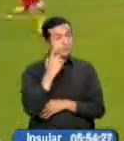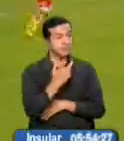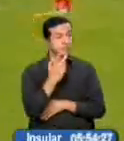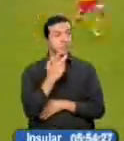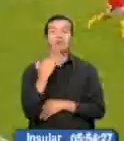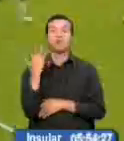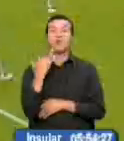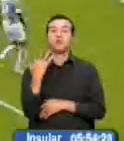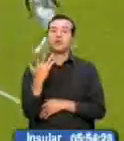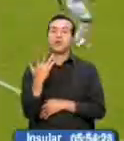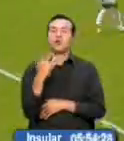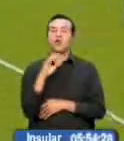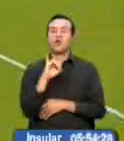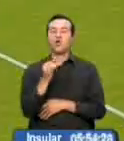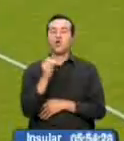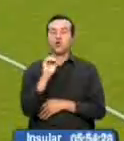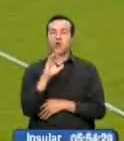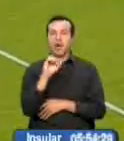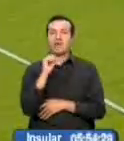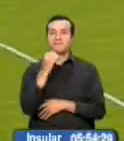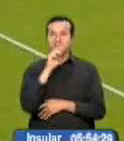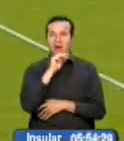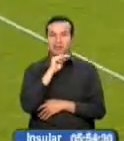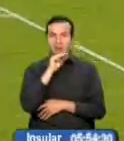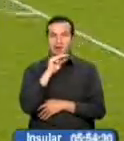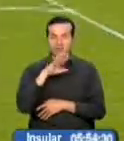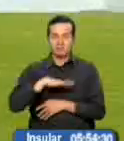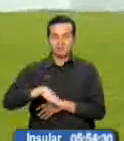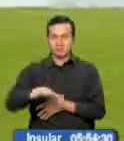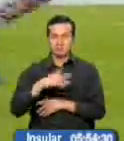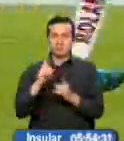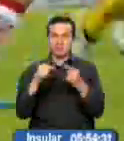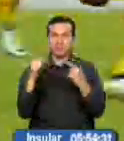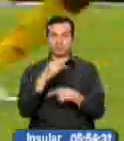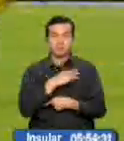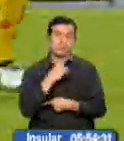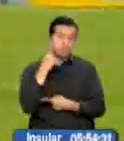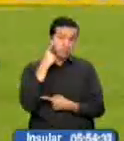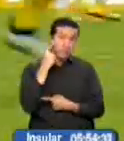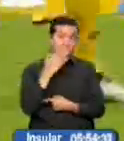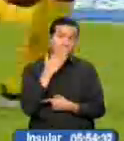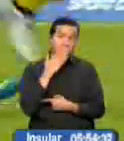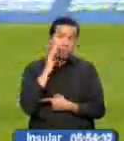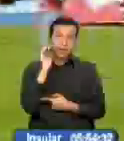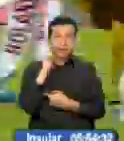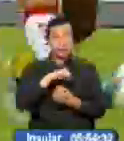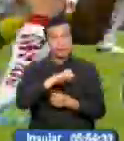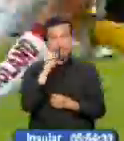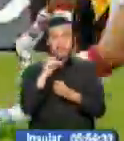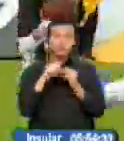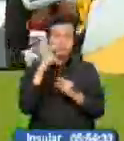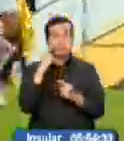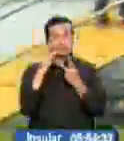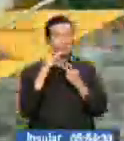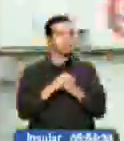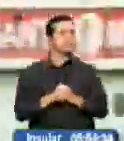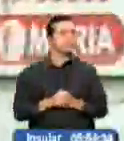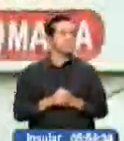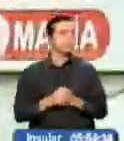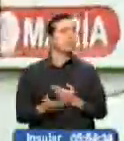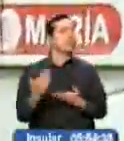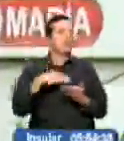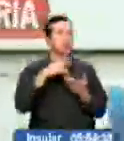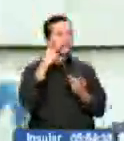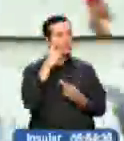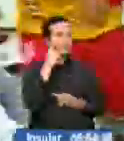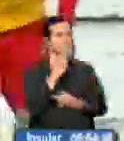el Estadio Jocay cuando reciba al Club Sport Emelec. Es la única alternativa para que Aucas salve la categoría. Aquí otra de las jugadas en las